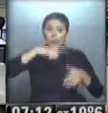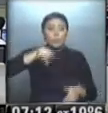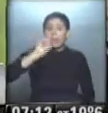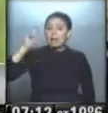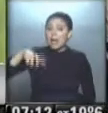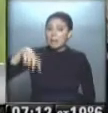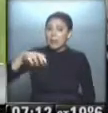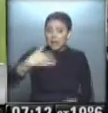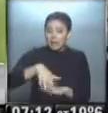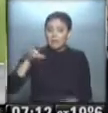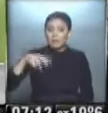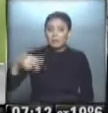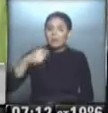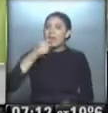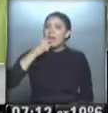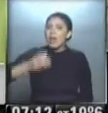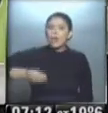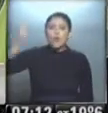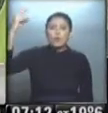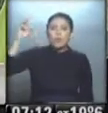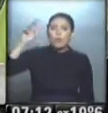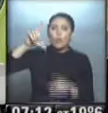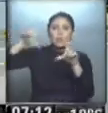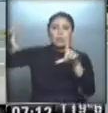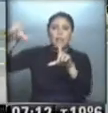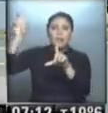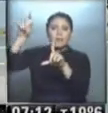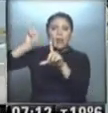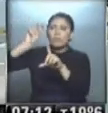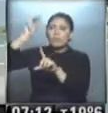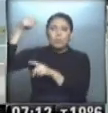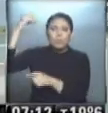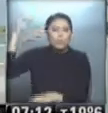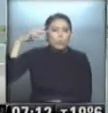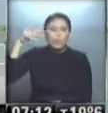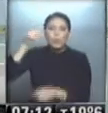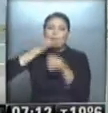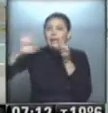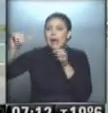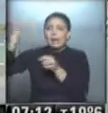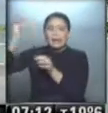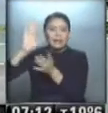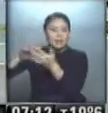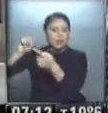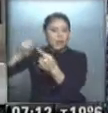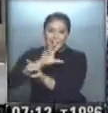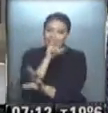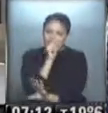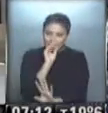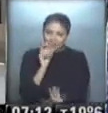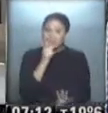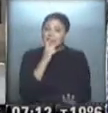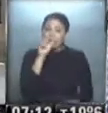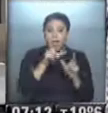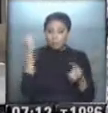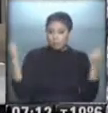vía pública, no toquen alumbrado, tableros de luz, ningún tipo de cable, y en lo posible los automovilistas, si no